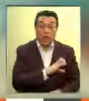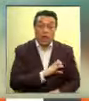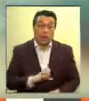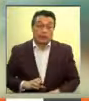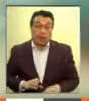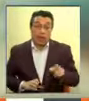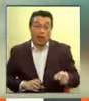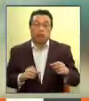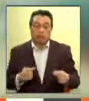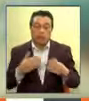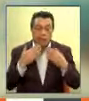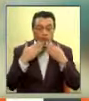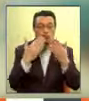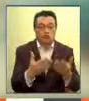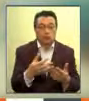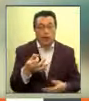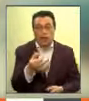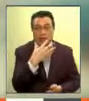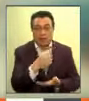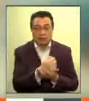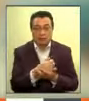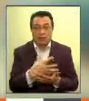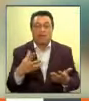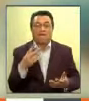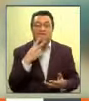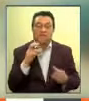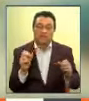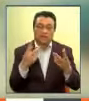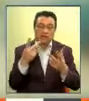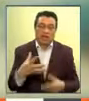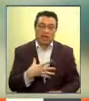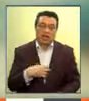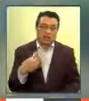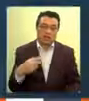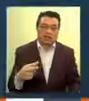les entregue el remedio que le dará más vida a su hijo.